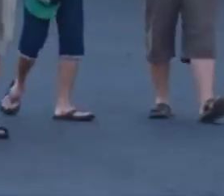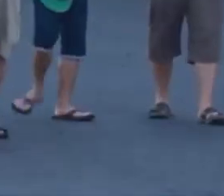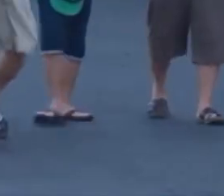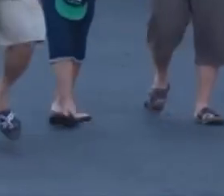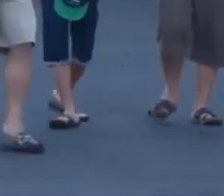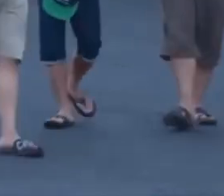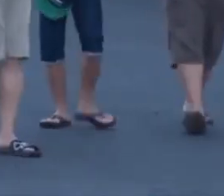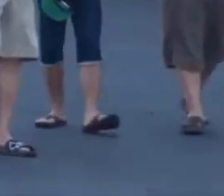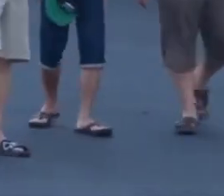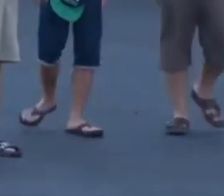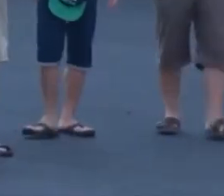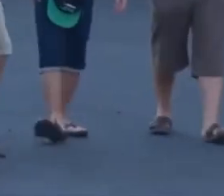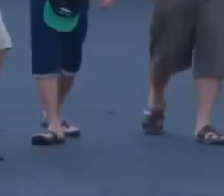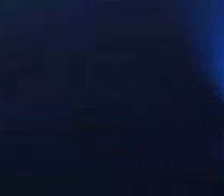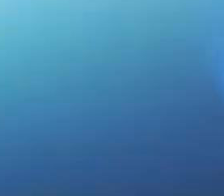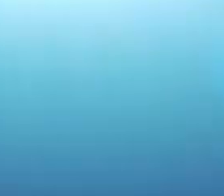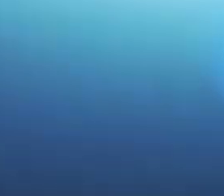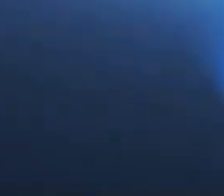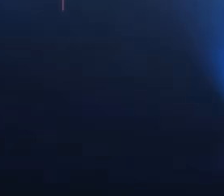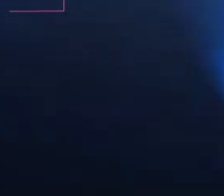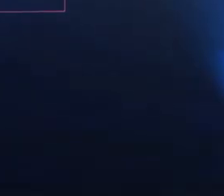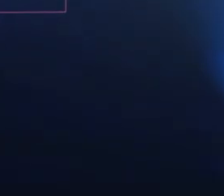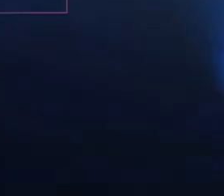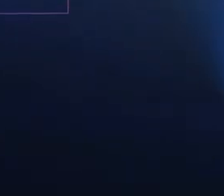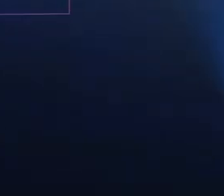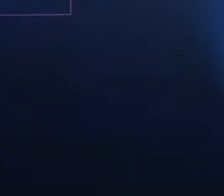informó Miguel Carranza Mena.